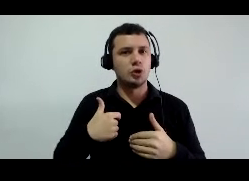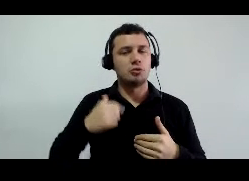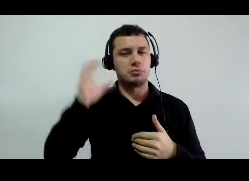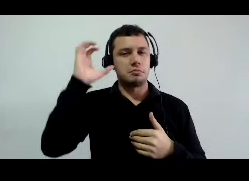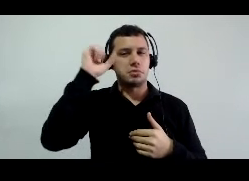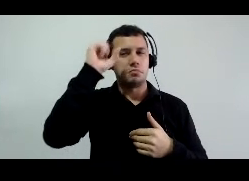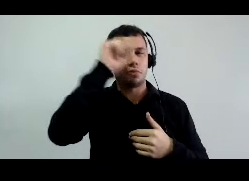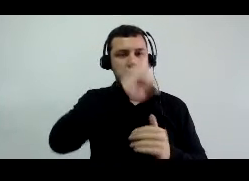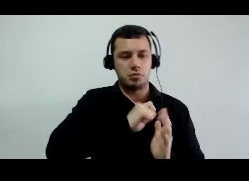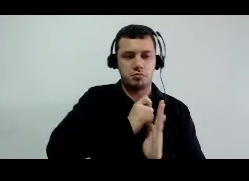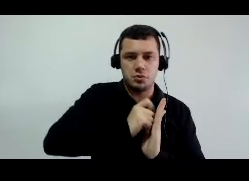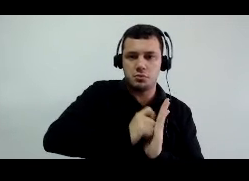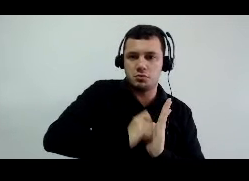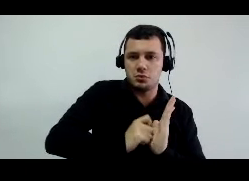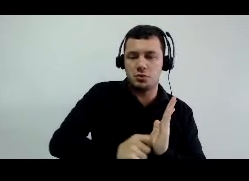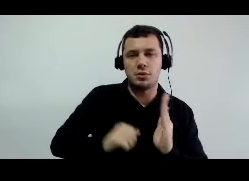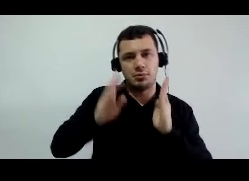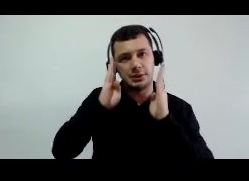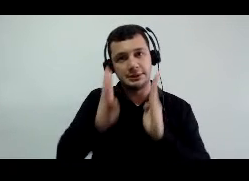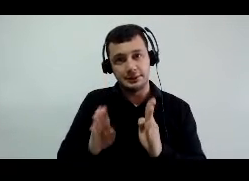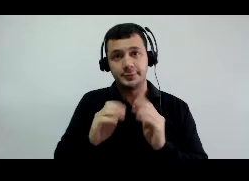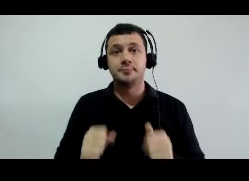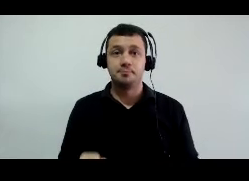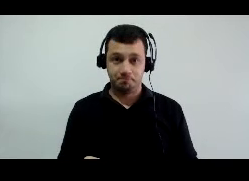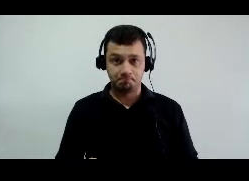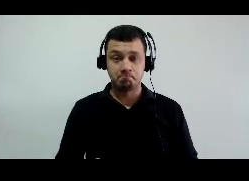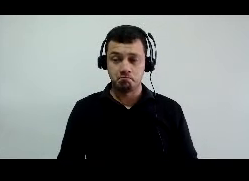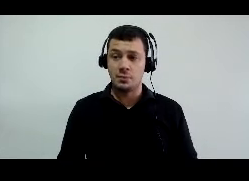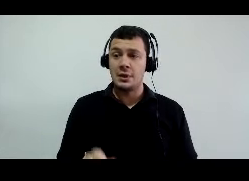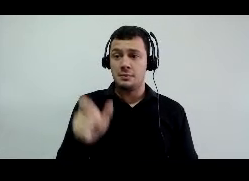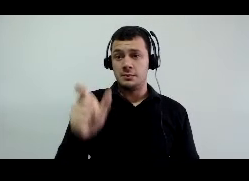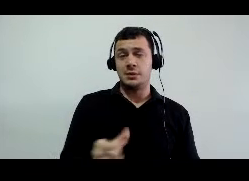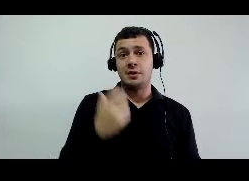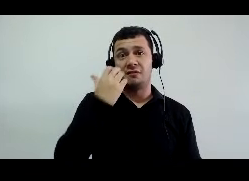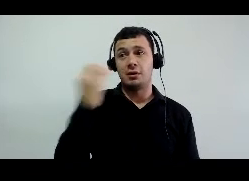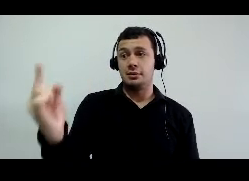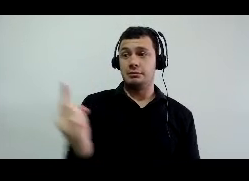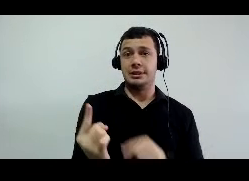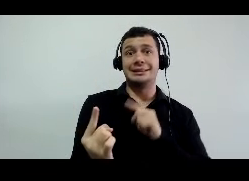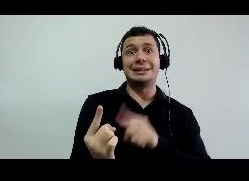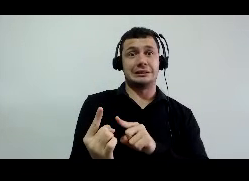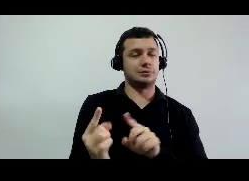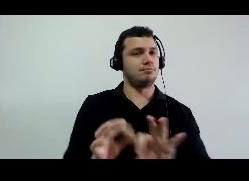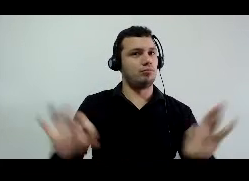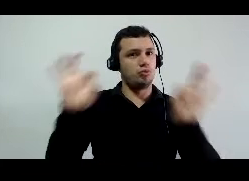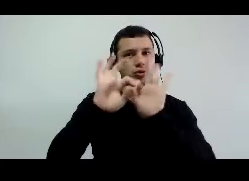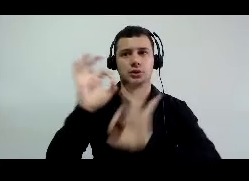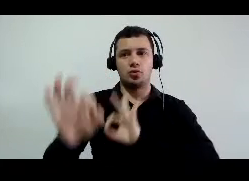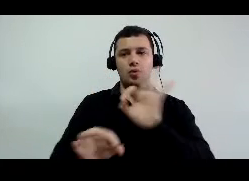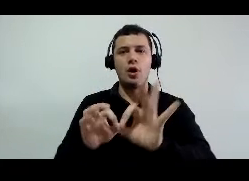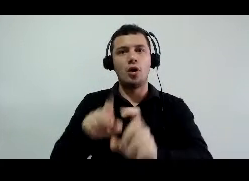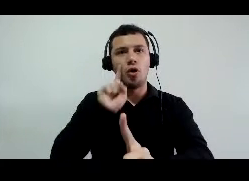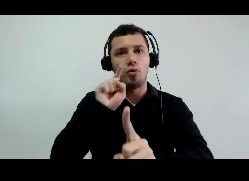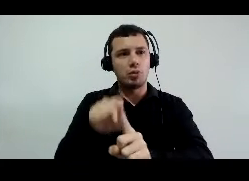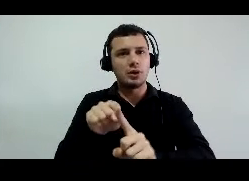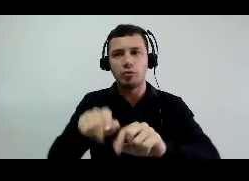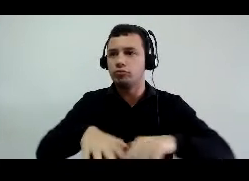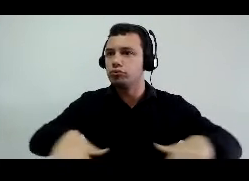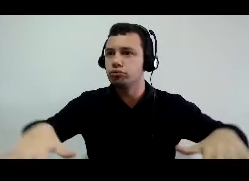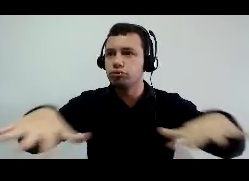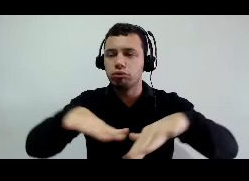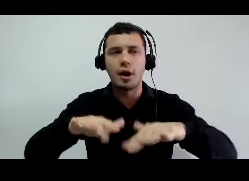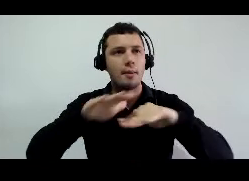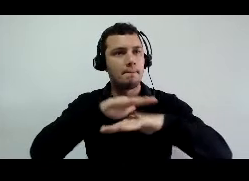La seguridad del paciente es un principio fundamental de la atención sanitaria y entonces hay un principio el cual